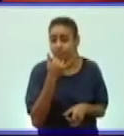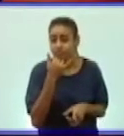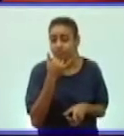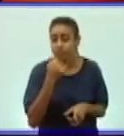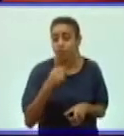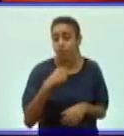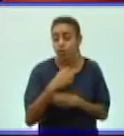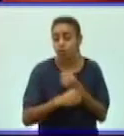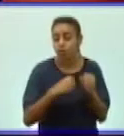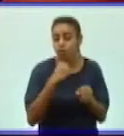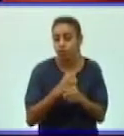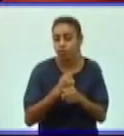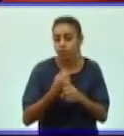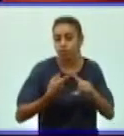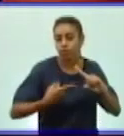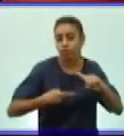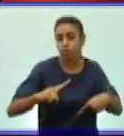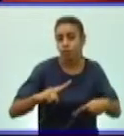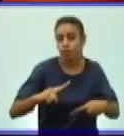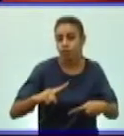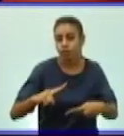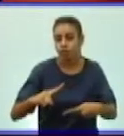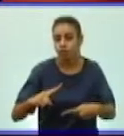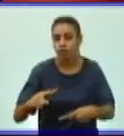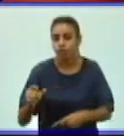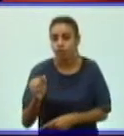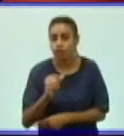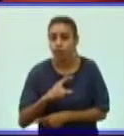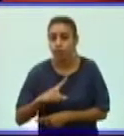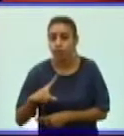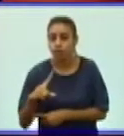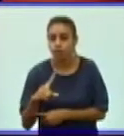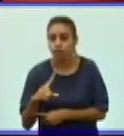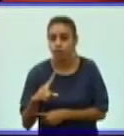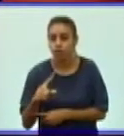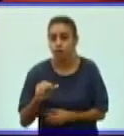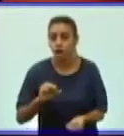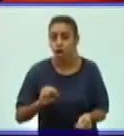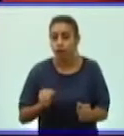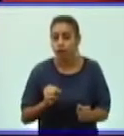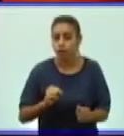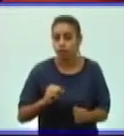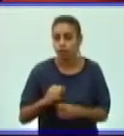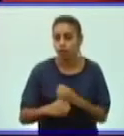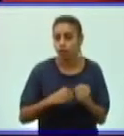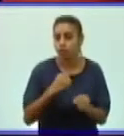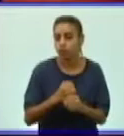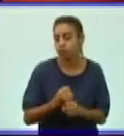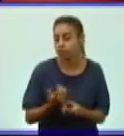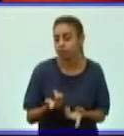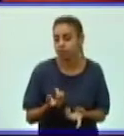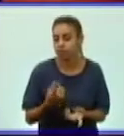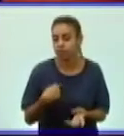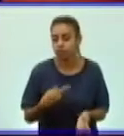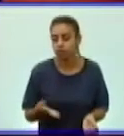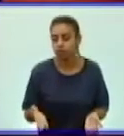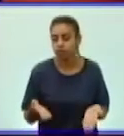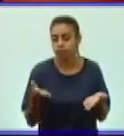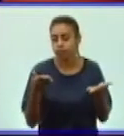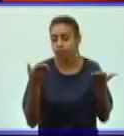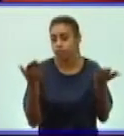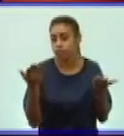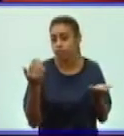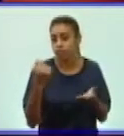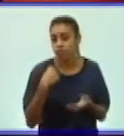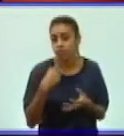socialismo para ir un poco introduciendo sus teorías y sus políticas. Por tanto, es un ascenso considerable socialmente de esas